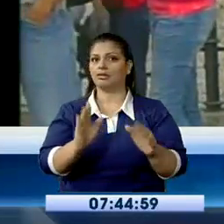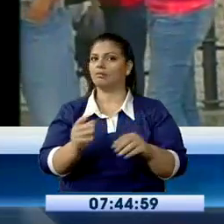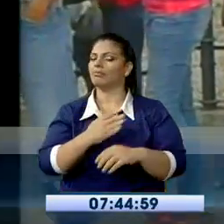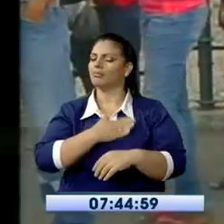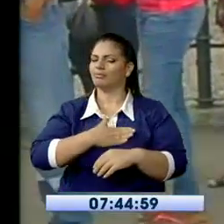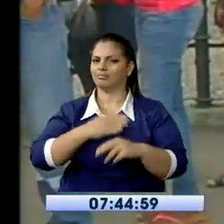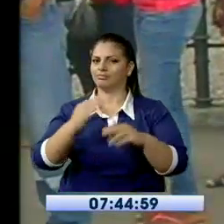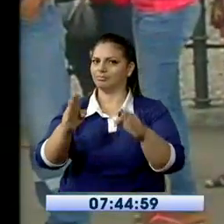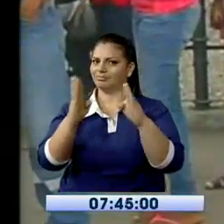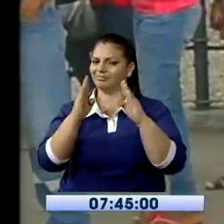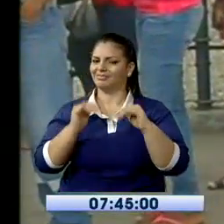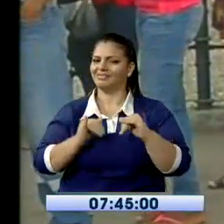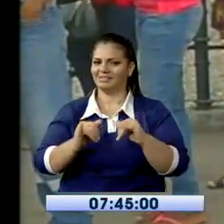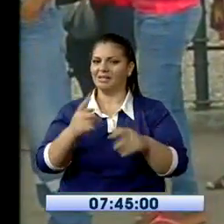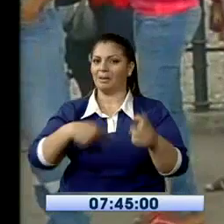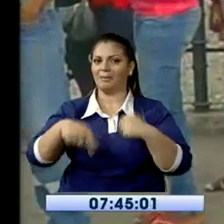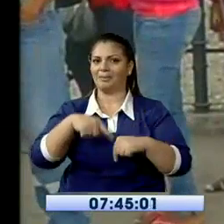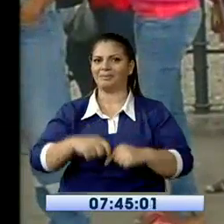ya regresamos.